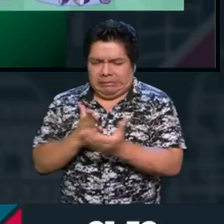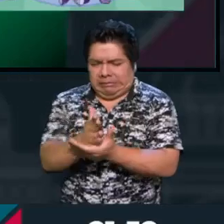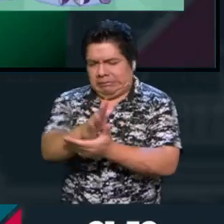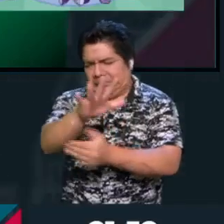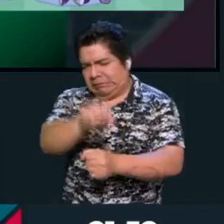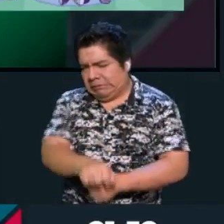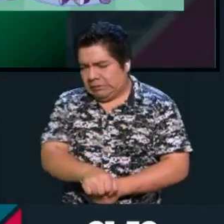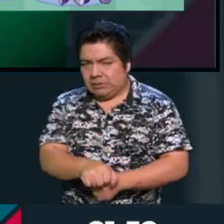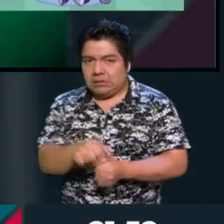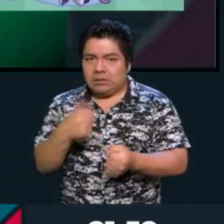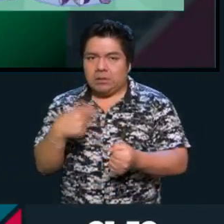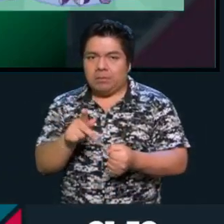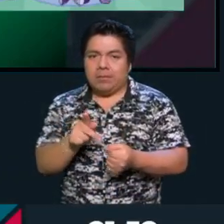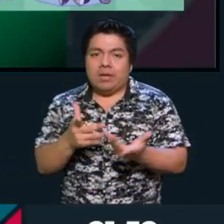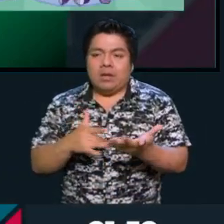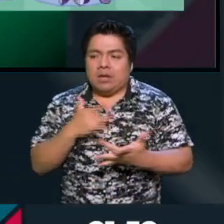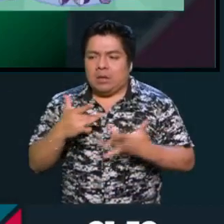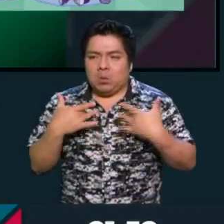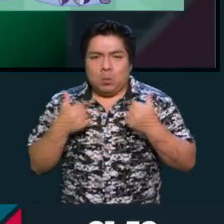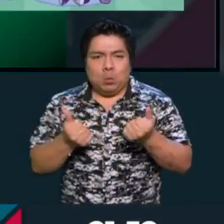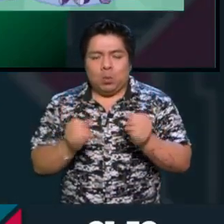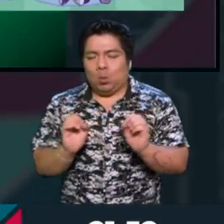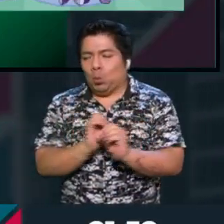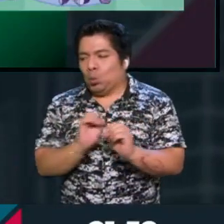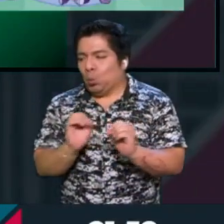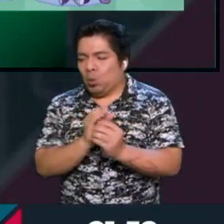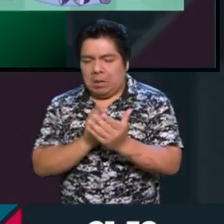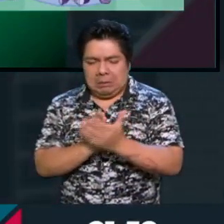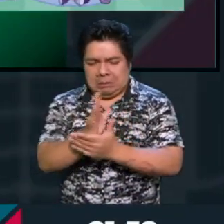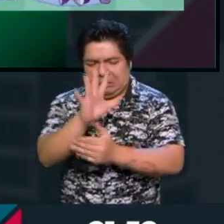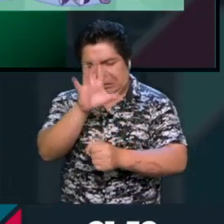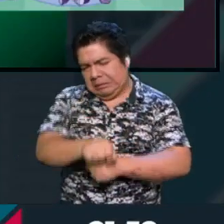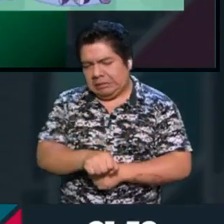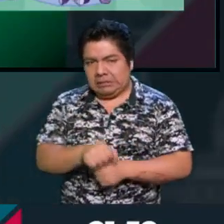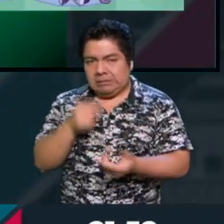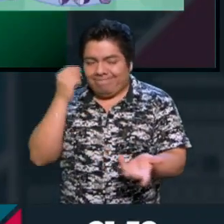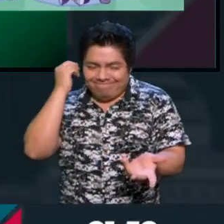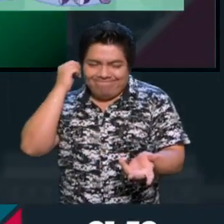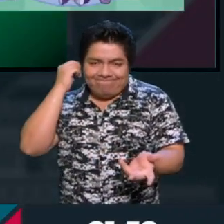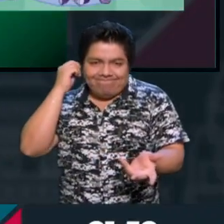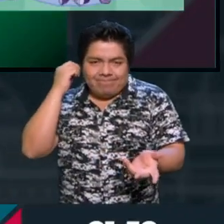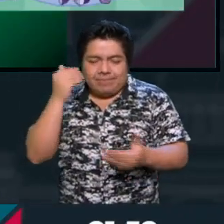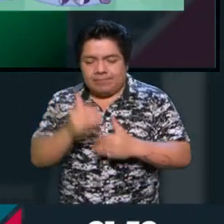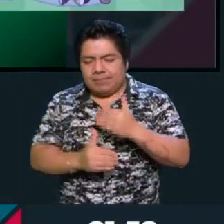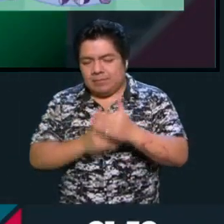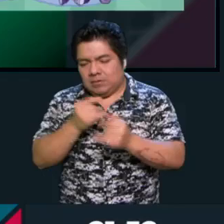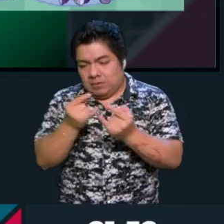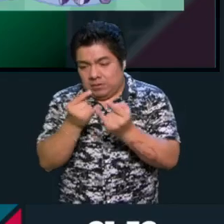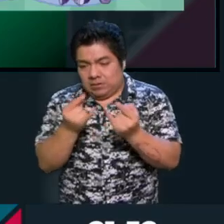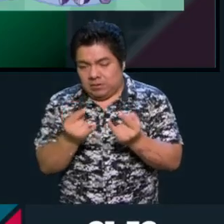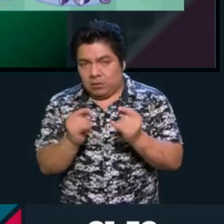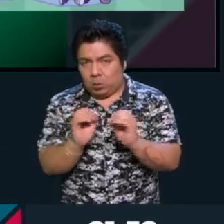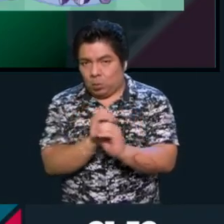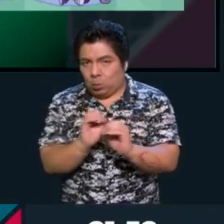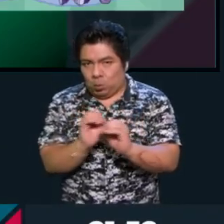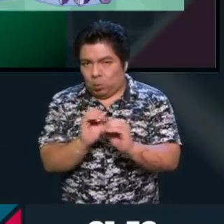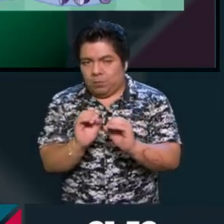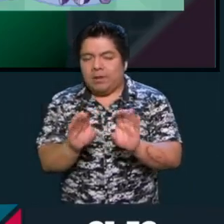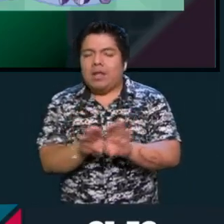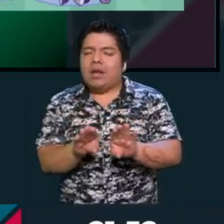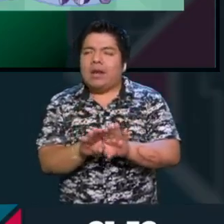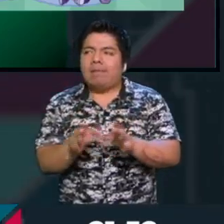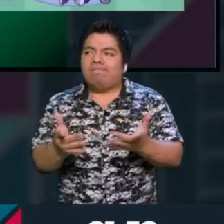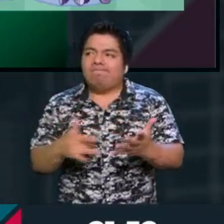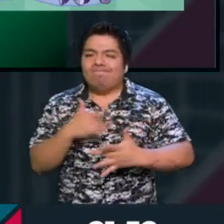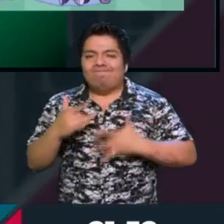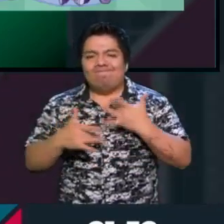pero colonialismo no comprendido, mi querido Ale, como una etapa histórica, sino como una